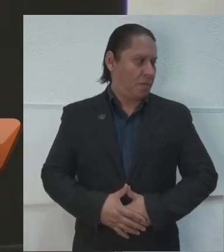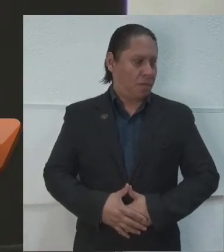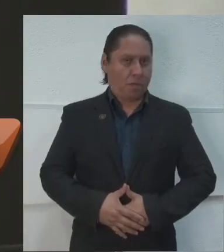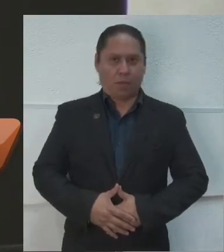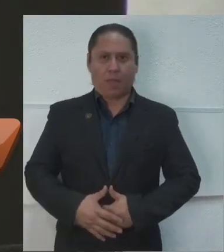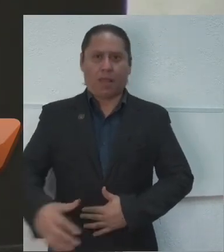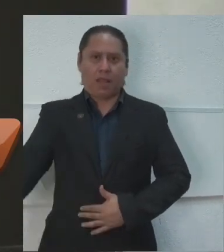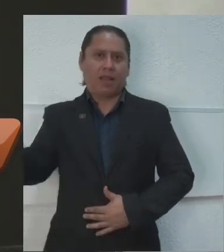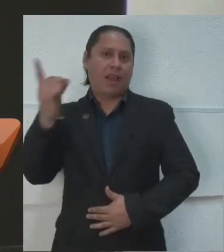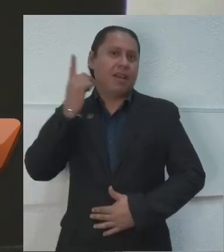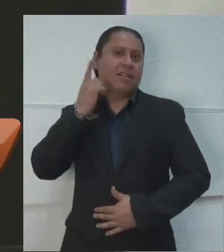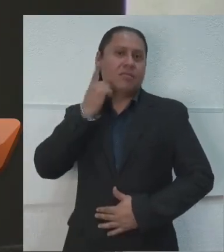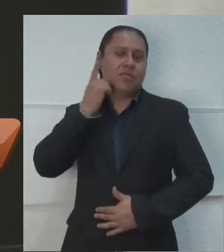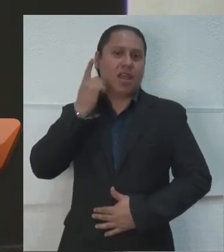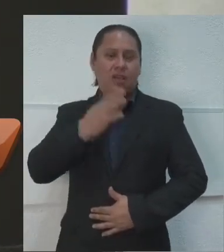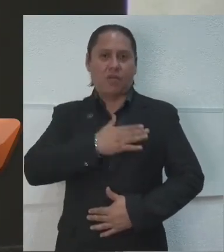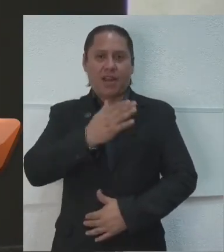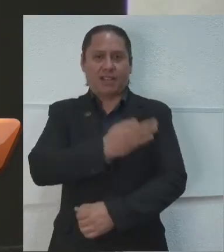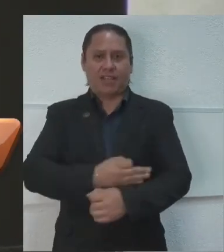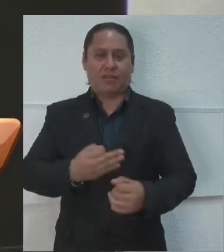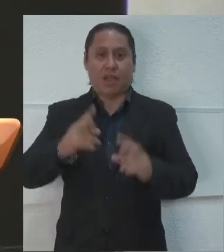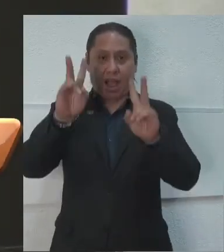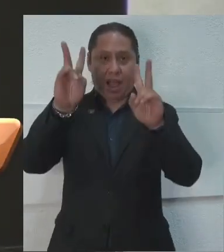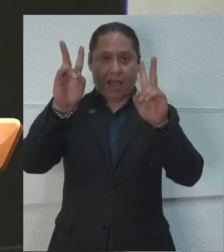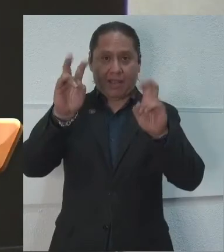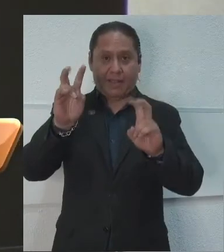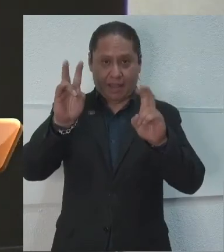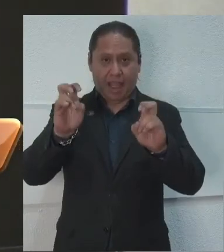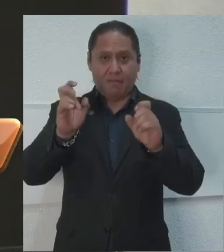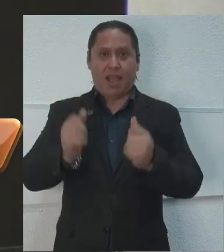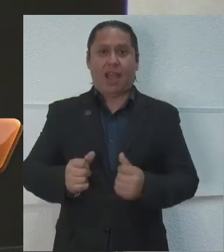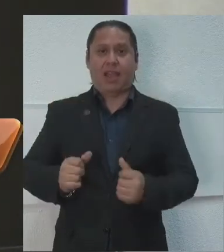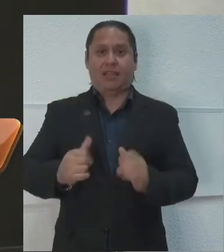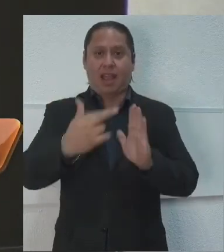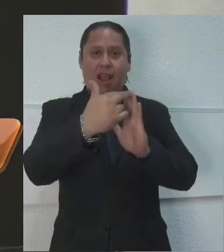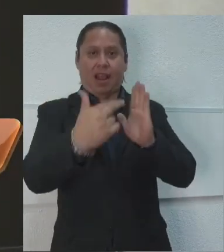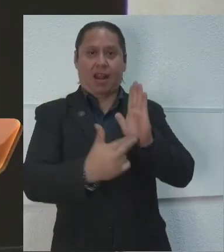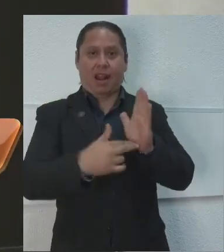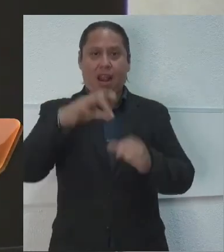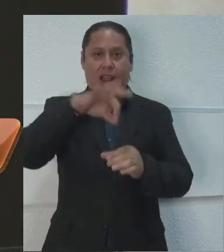señoras y señores, el tema de la reforma electoral